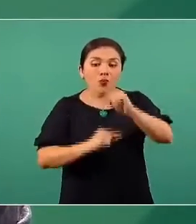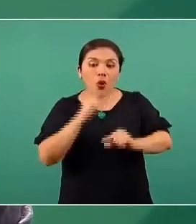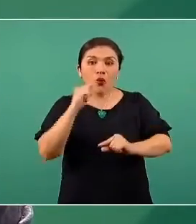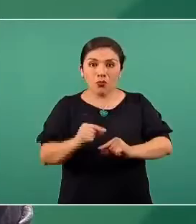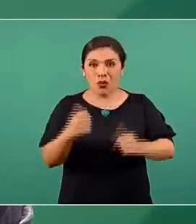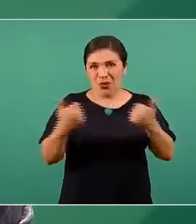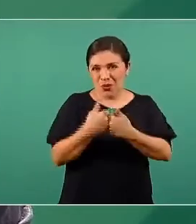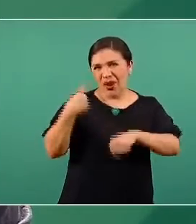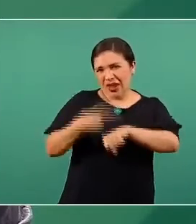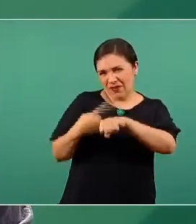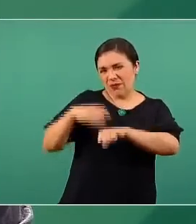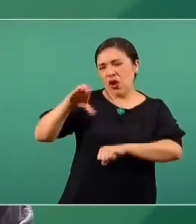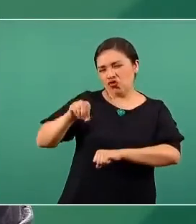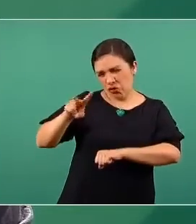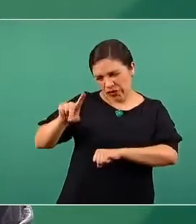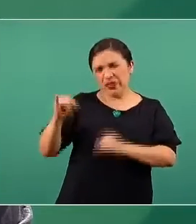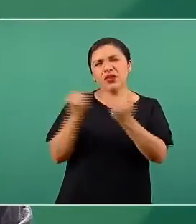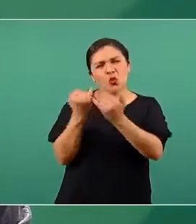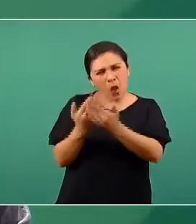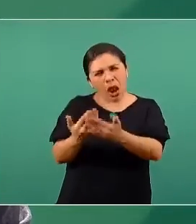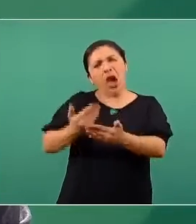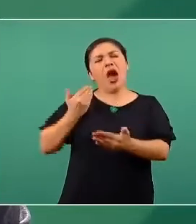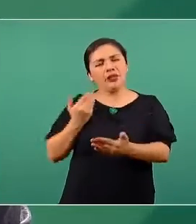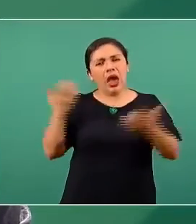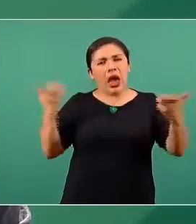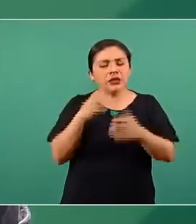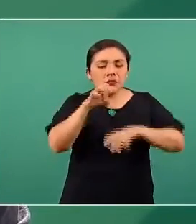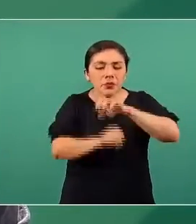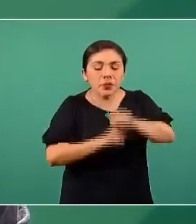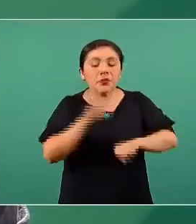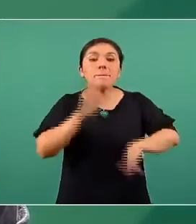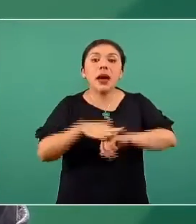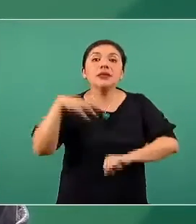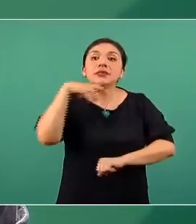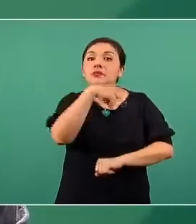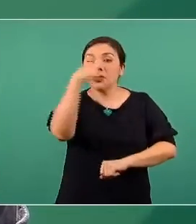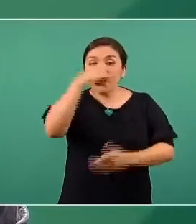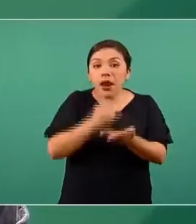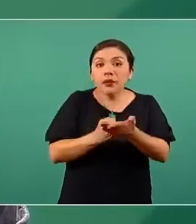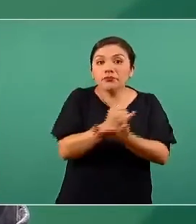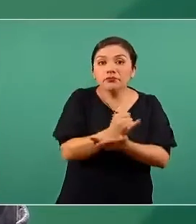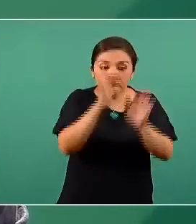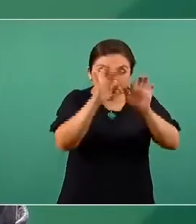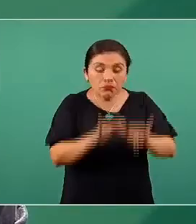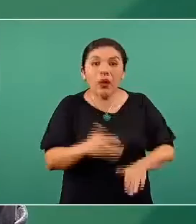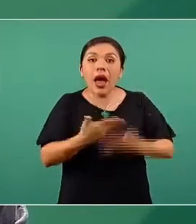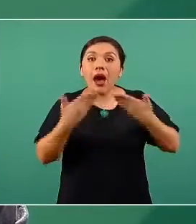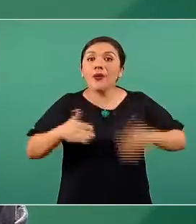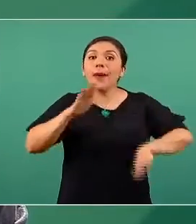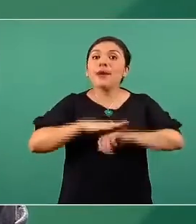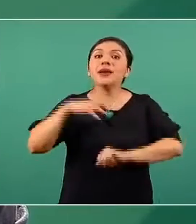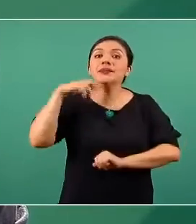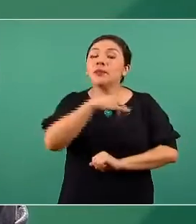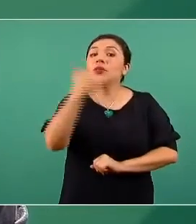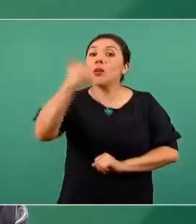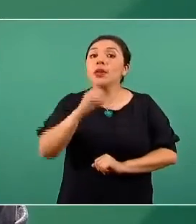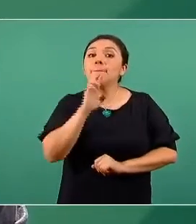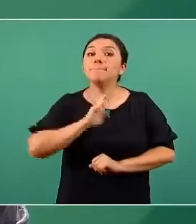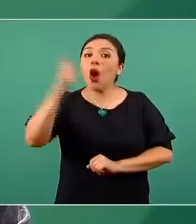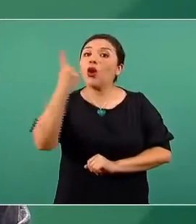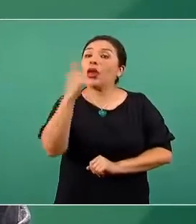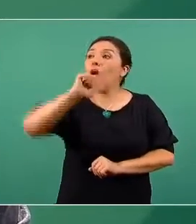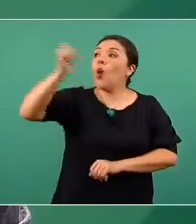durante la epidemia de COVID, sino incluso antes, velocidades de dictamen que son mejores que en algunos otros